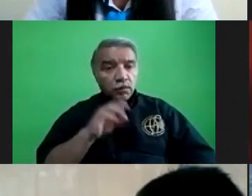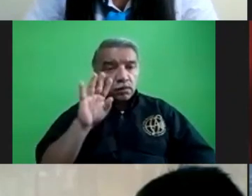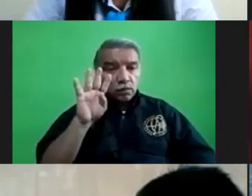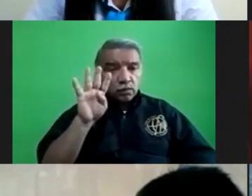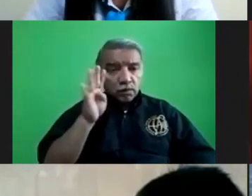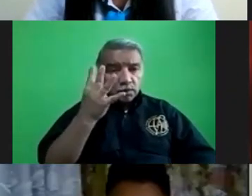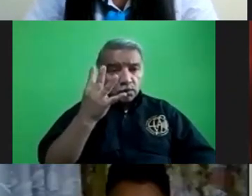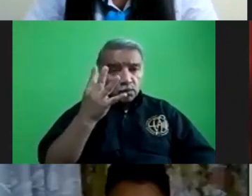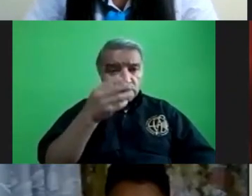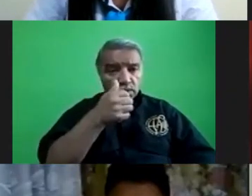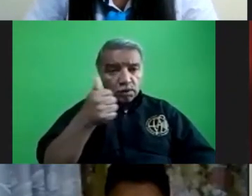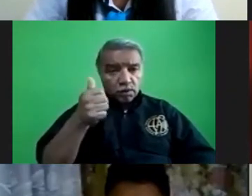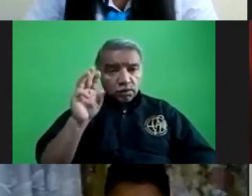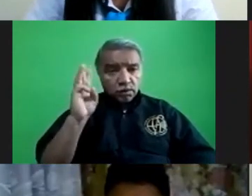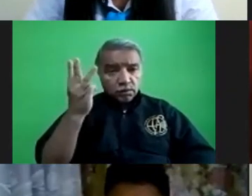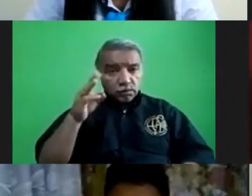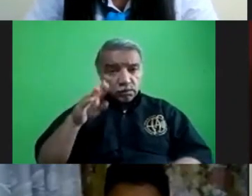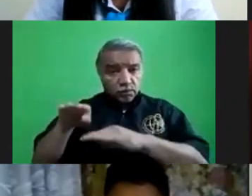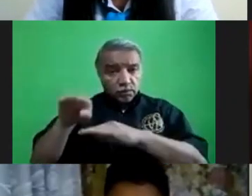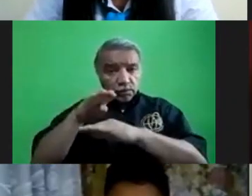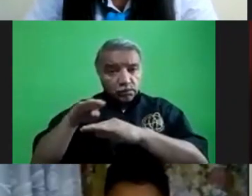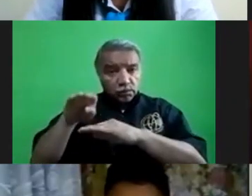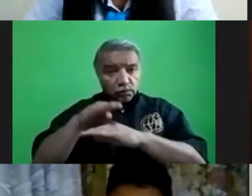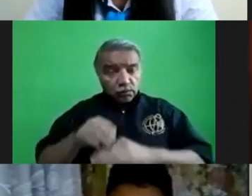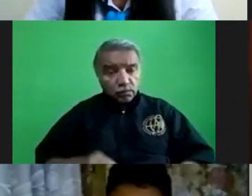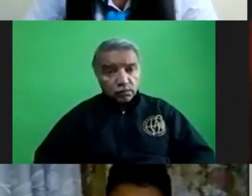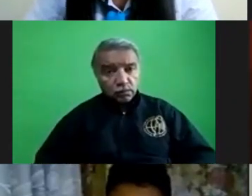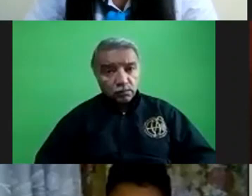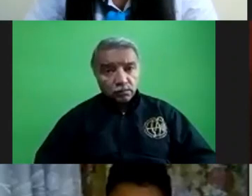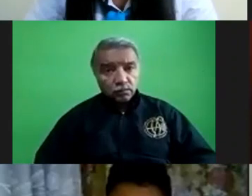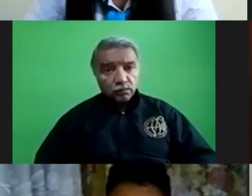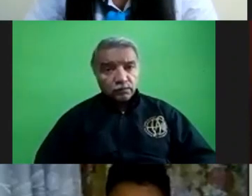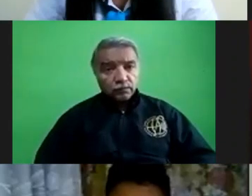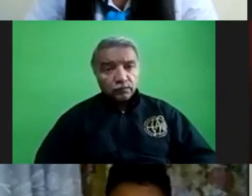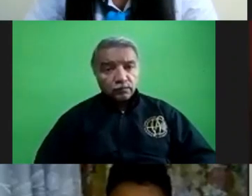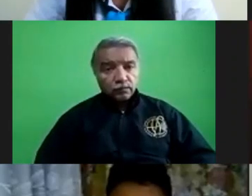todos. ¿Me hace el favor de pasar a Jessica a la sala que le corresponde? ¡Wow, Valentina! Me parece la